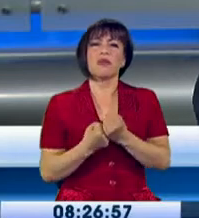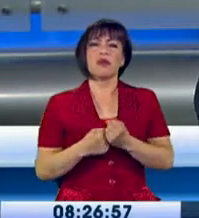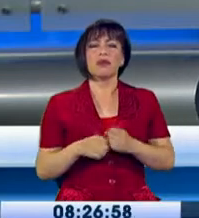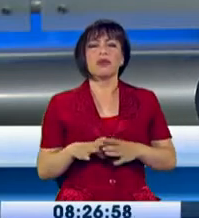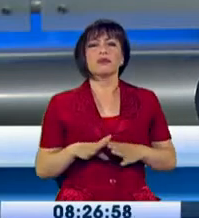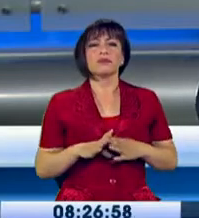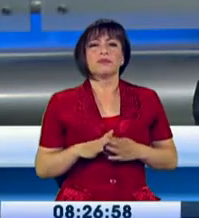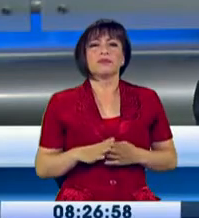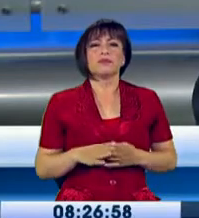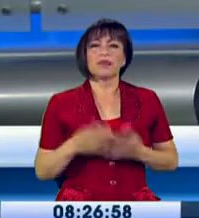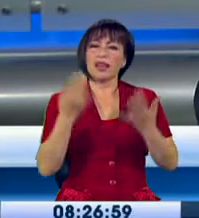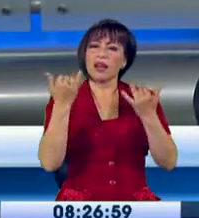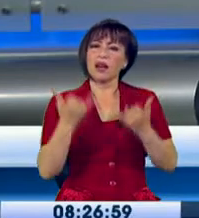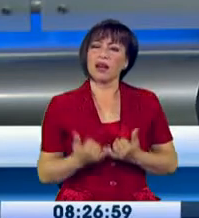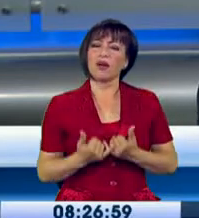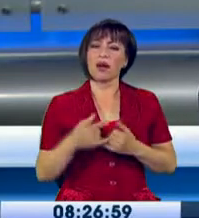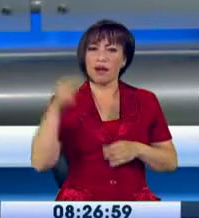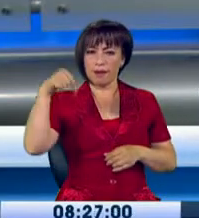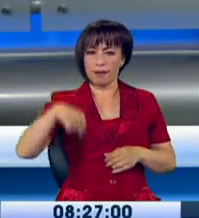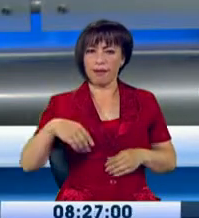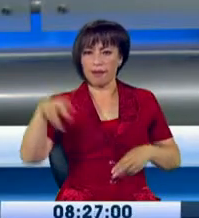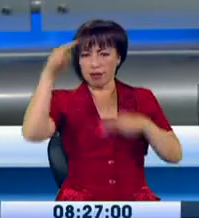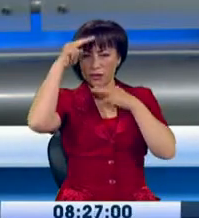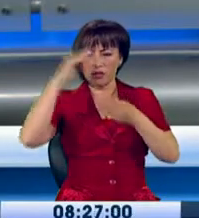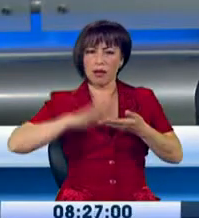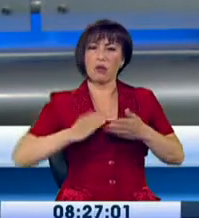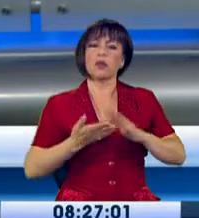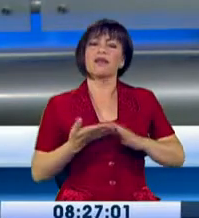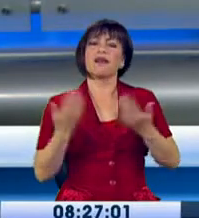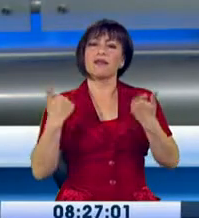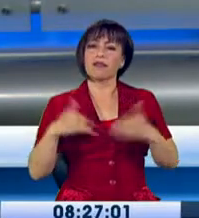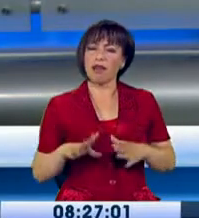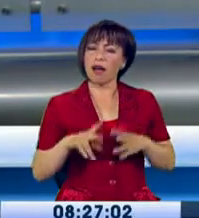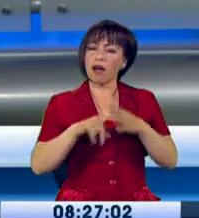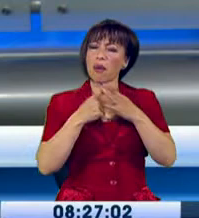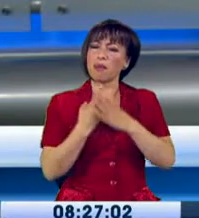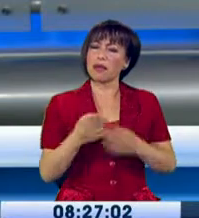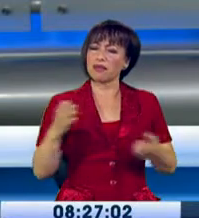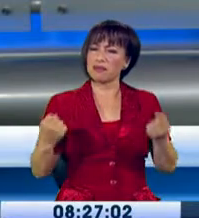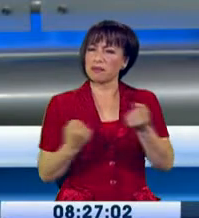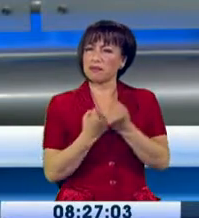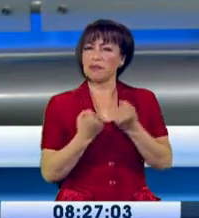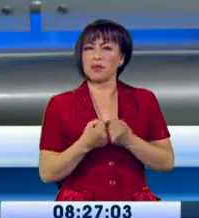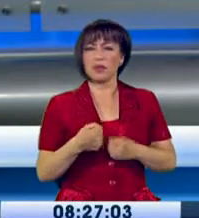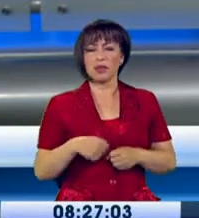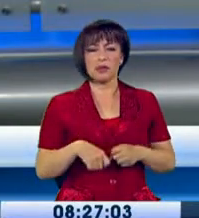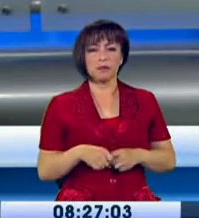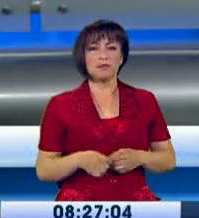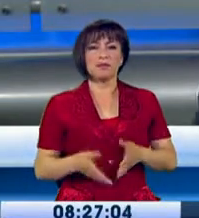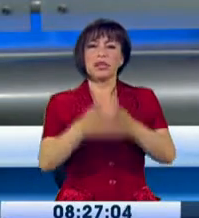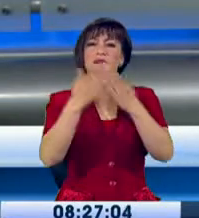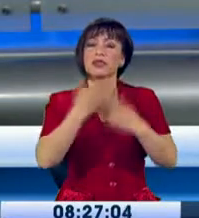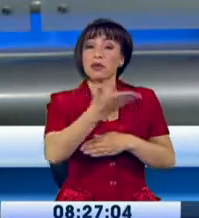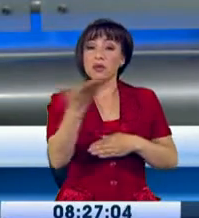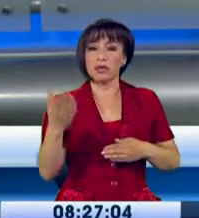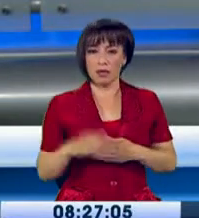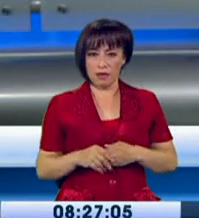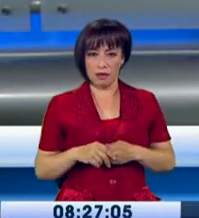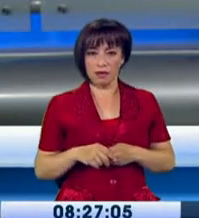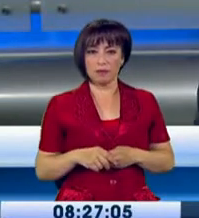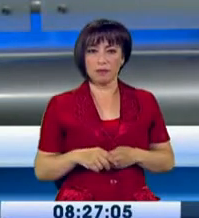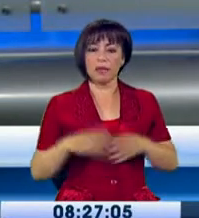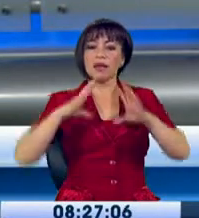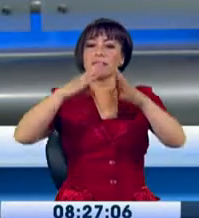Ahora, vecinos y amigos, este noticiero, el de la comunidad, se pone en acción en beneficio de ustedes. Autoridades, en el sector de La Bota, la